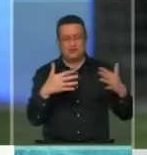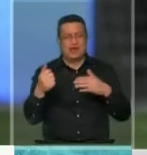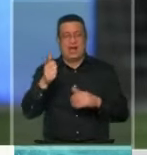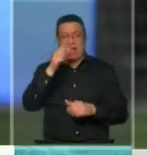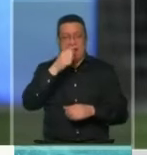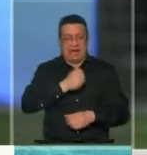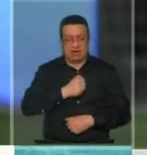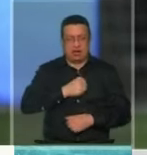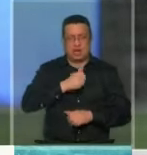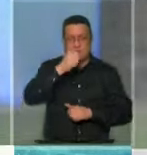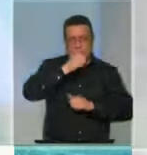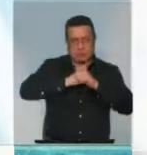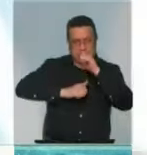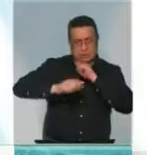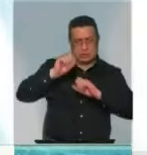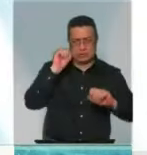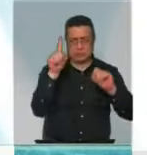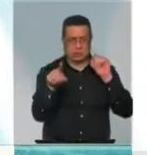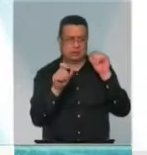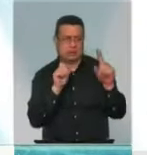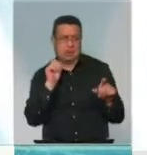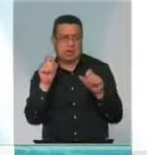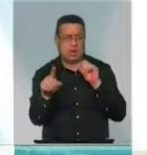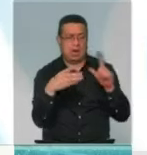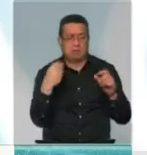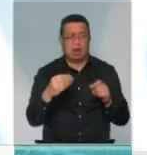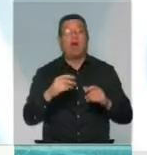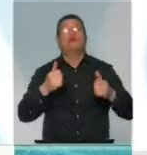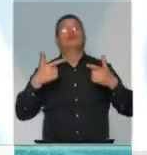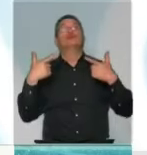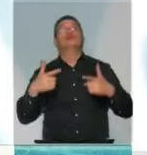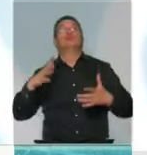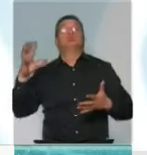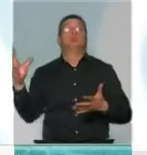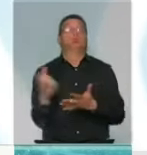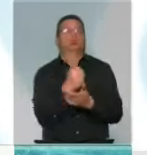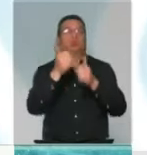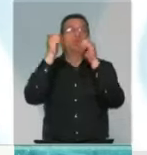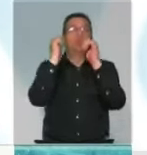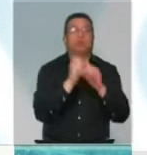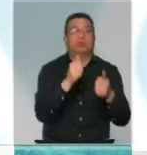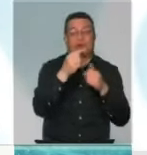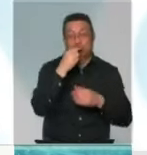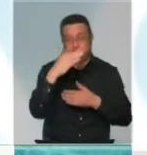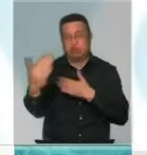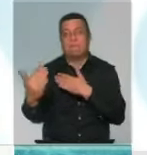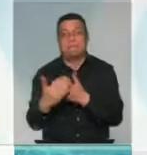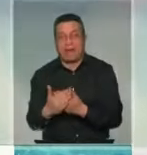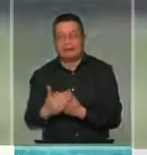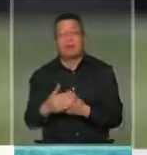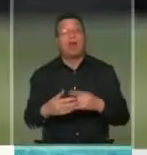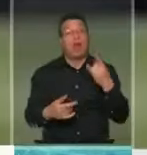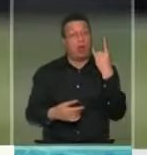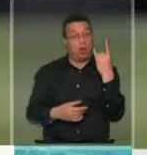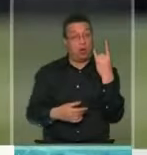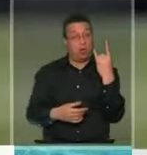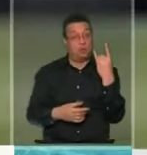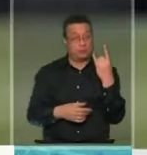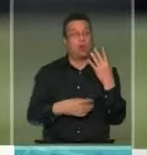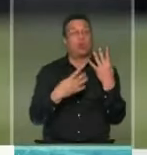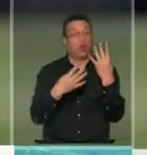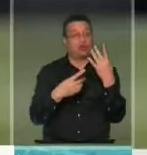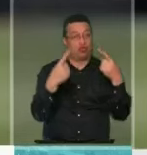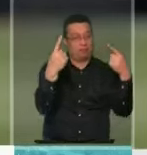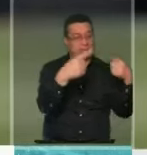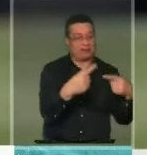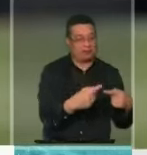aguantando, terminan quedándose con una victoria que puede ser clave de cara a lo que viene. Sabemos, la Universidad de Chile es el líder, le quedan 4 partidos